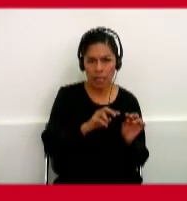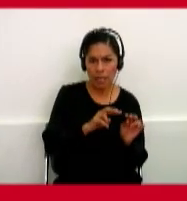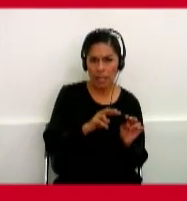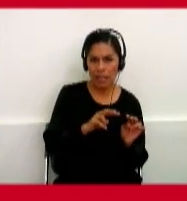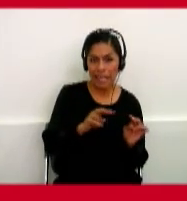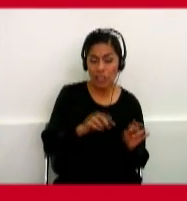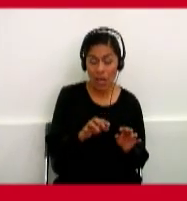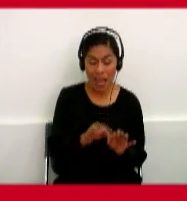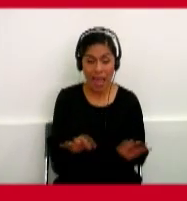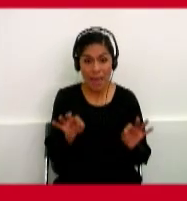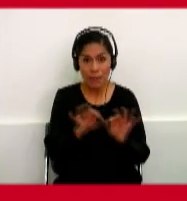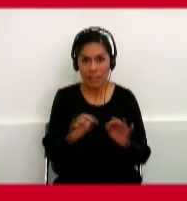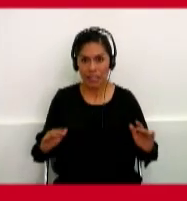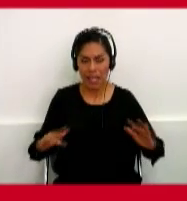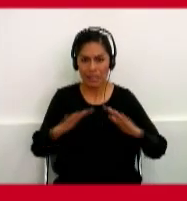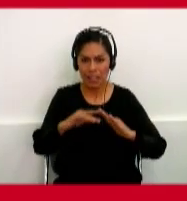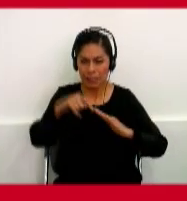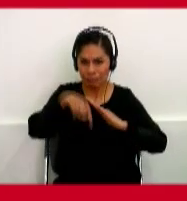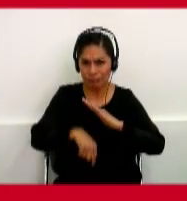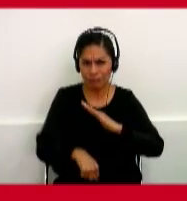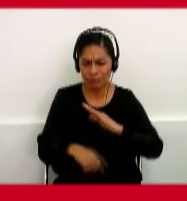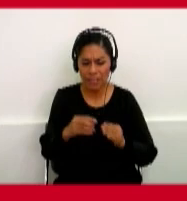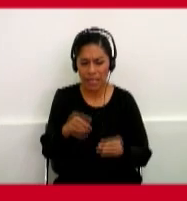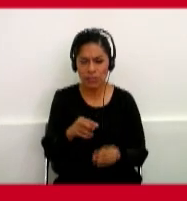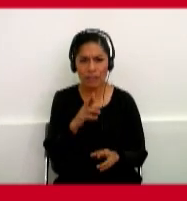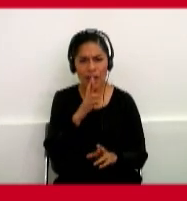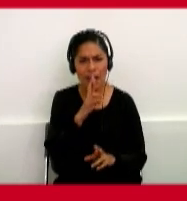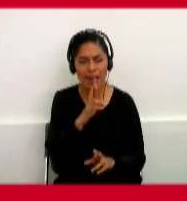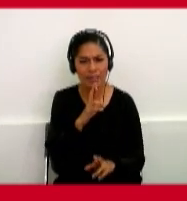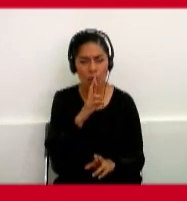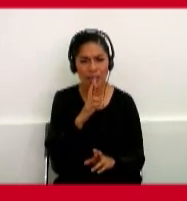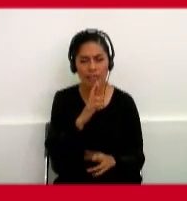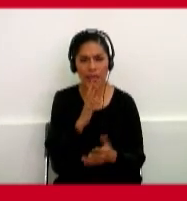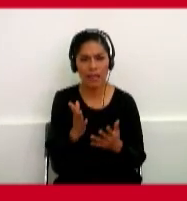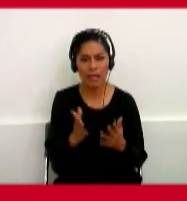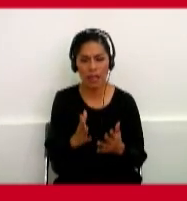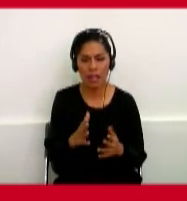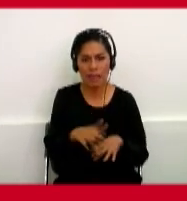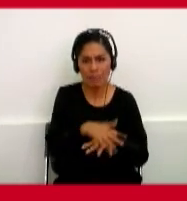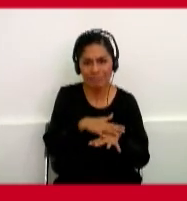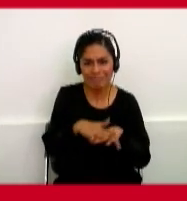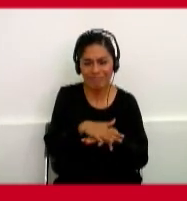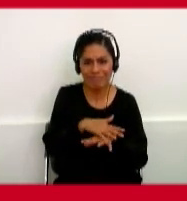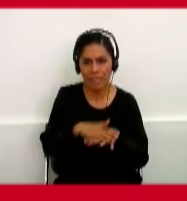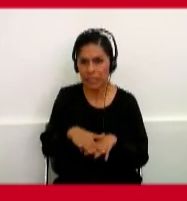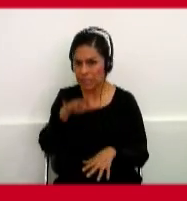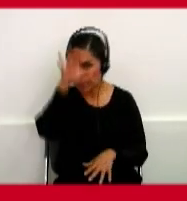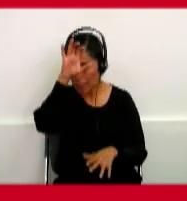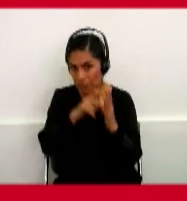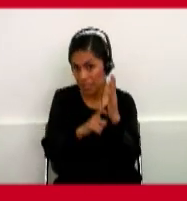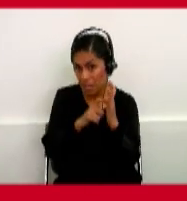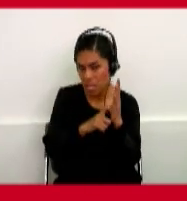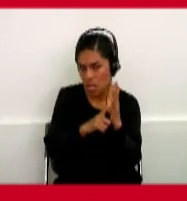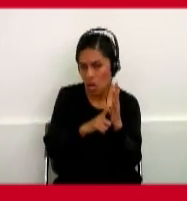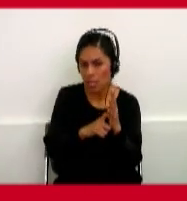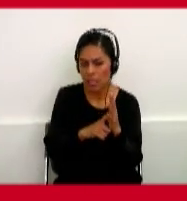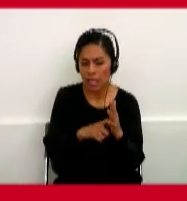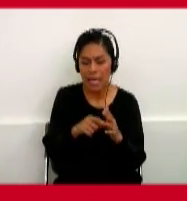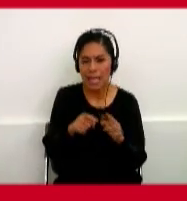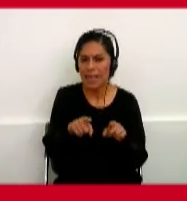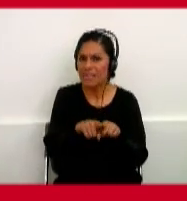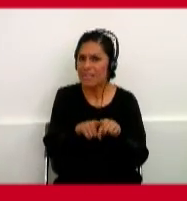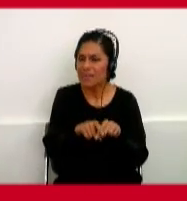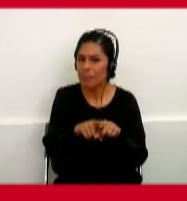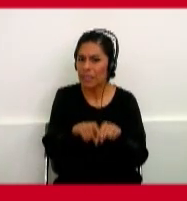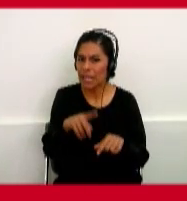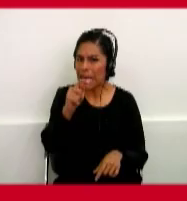Lo que se muestra en puntos son resultados de planes mineros a diferentes leyes de corte y a diferentes tasas de extracción.